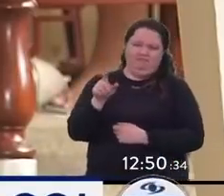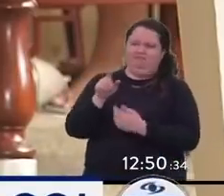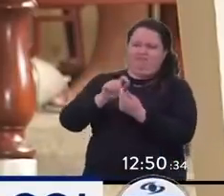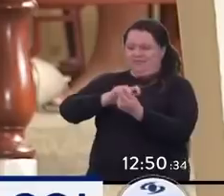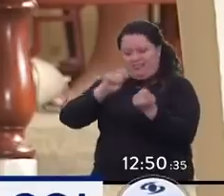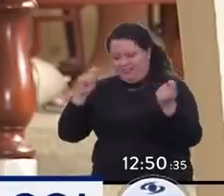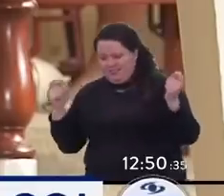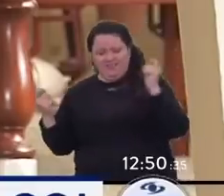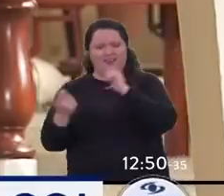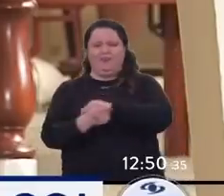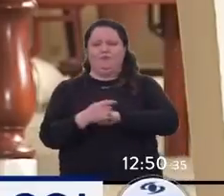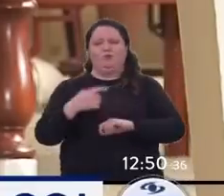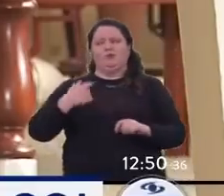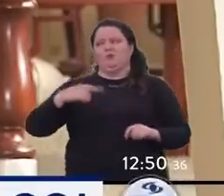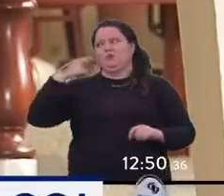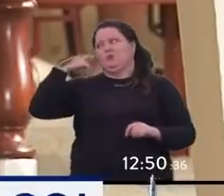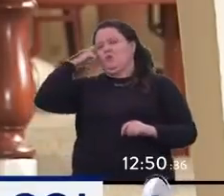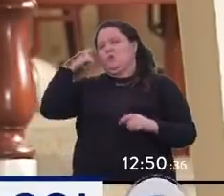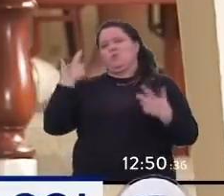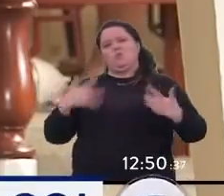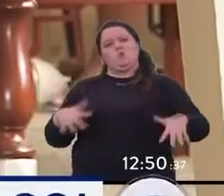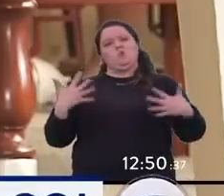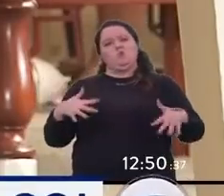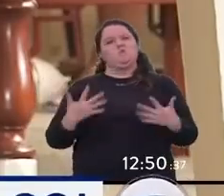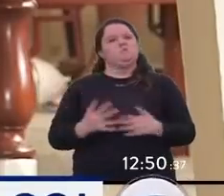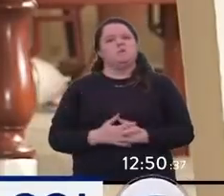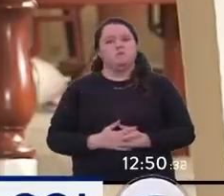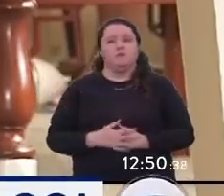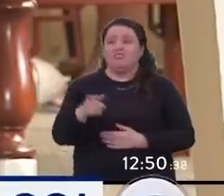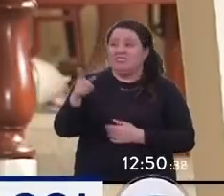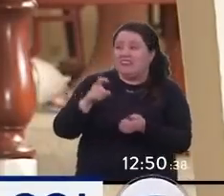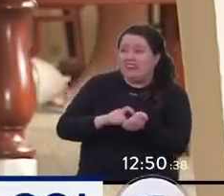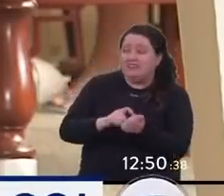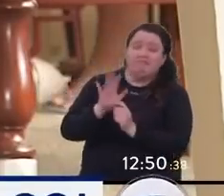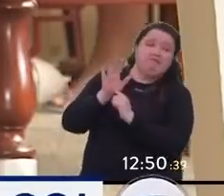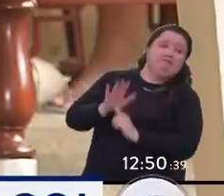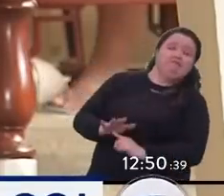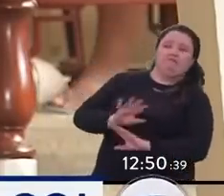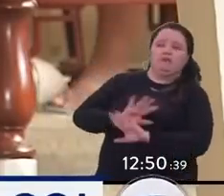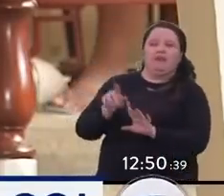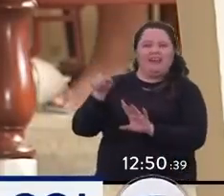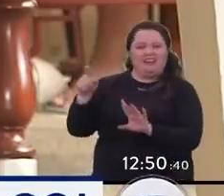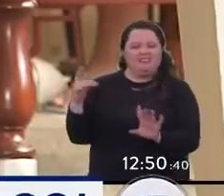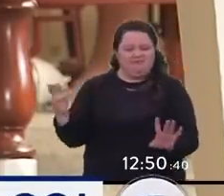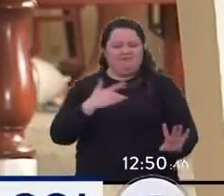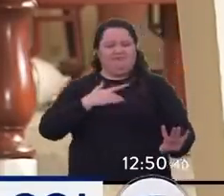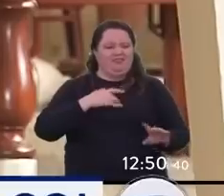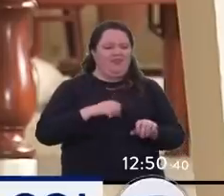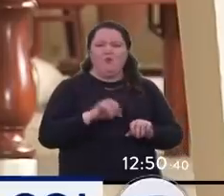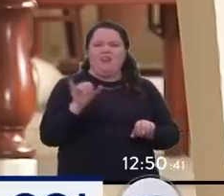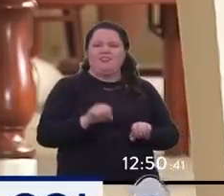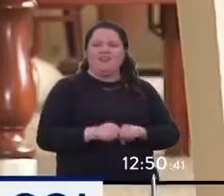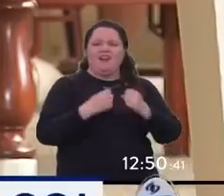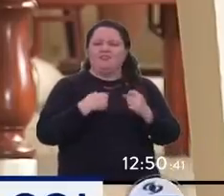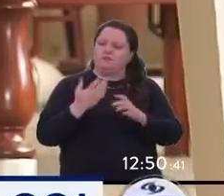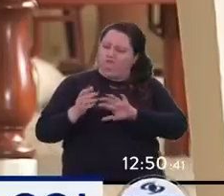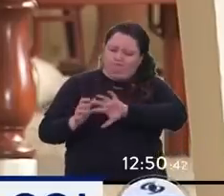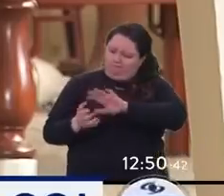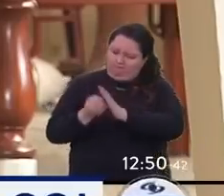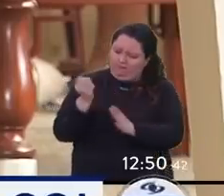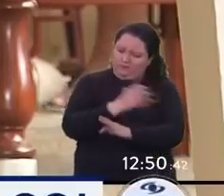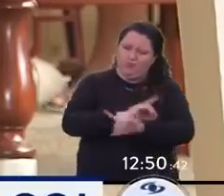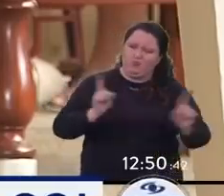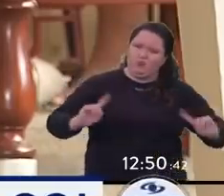unos desafíos enormes para erradicar el racismo que lastima, que hace daño, ¿sí? Que la